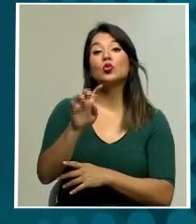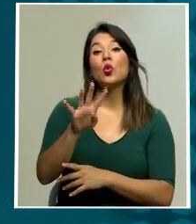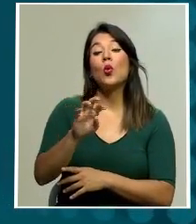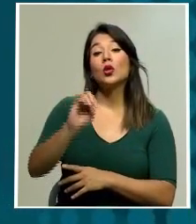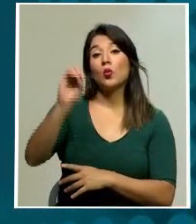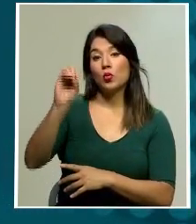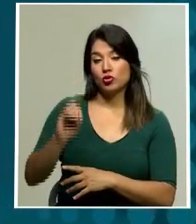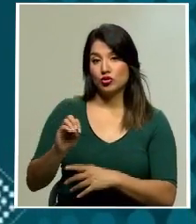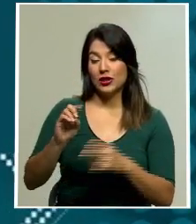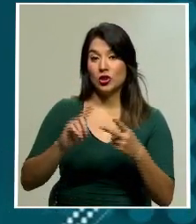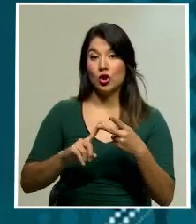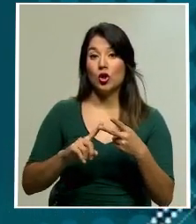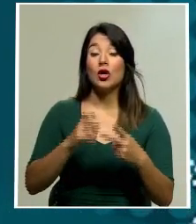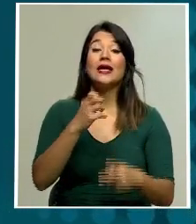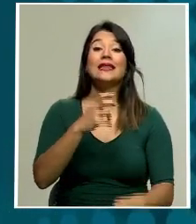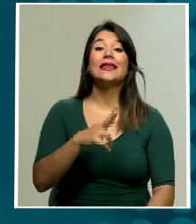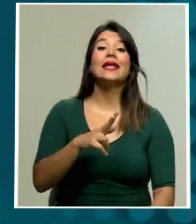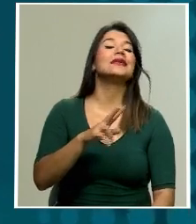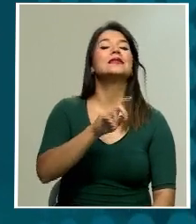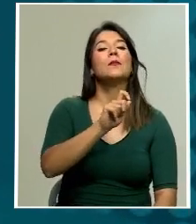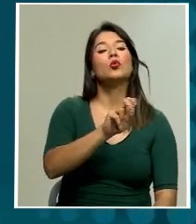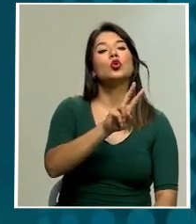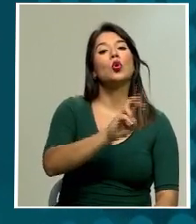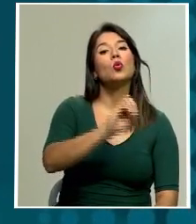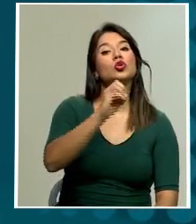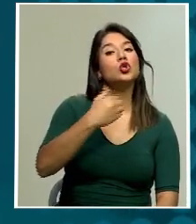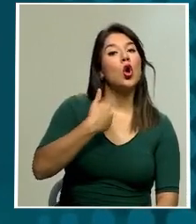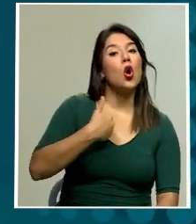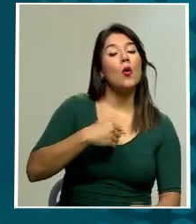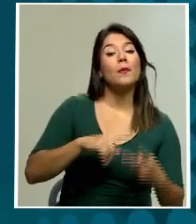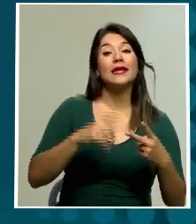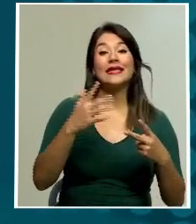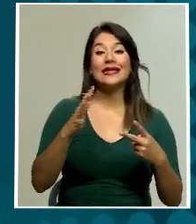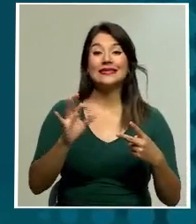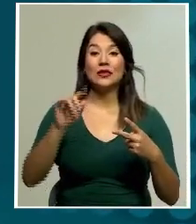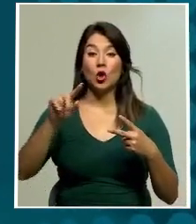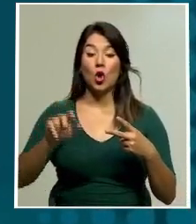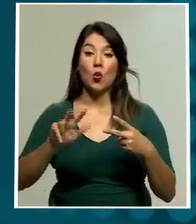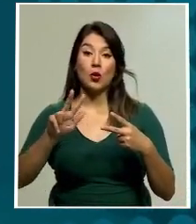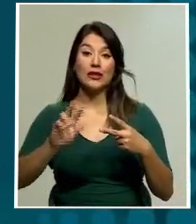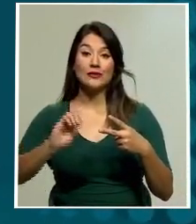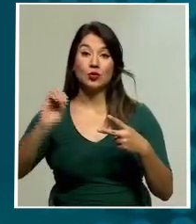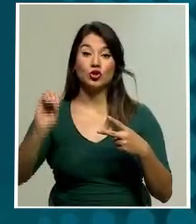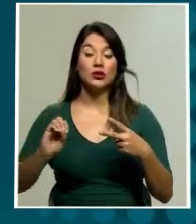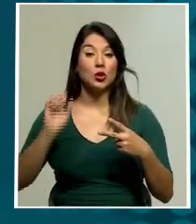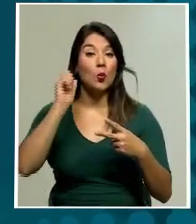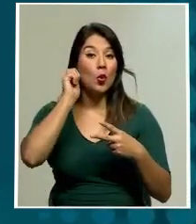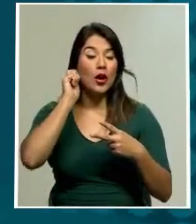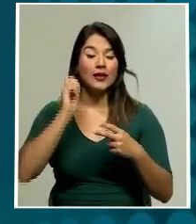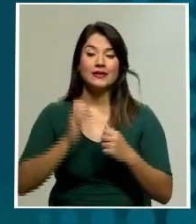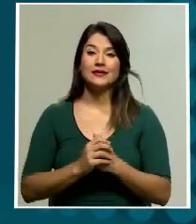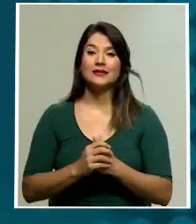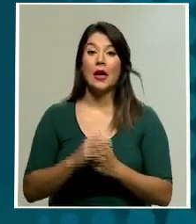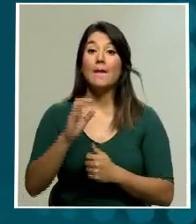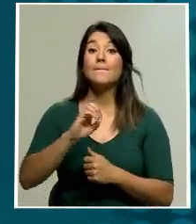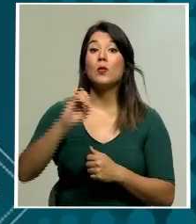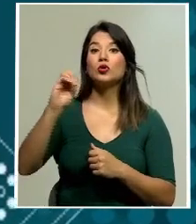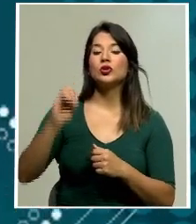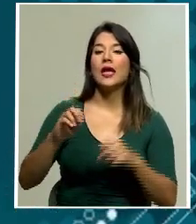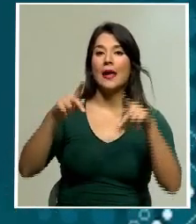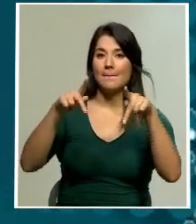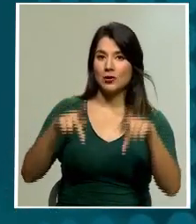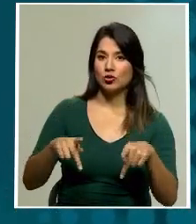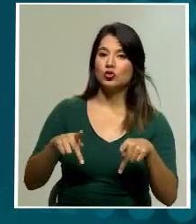de 13.2% para los hombres y 19.3% para las mujeres, mientras que el porcentaje de